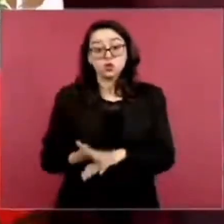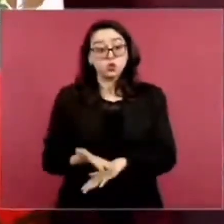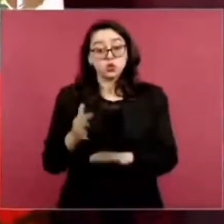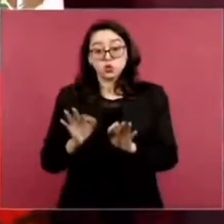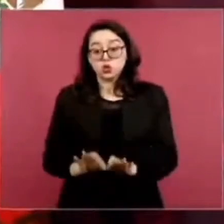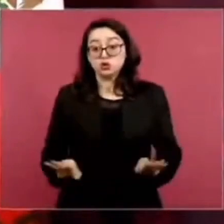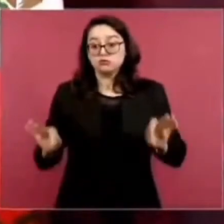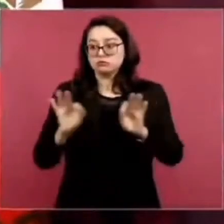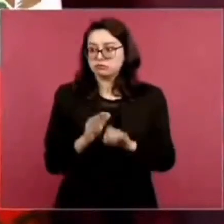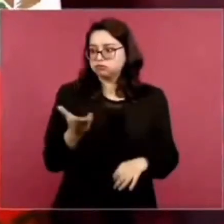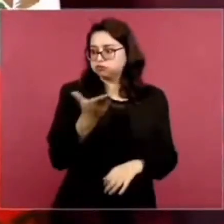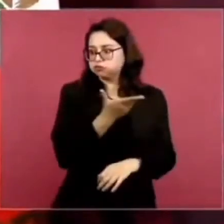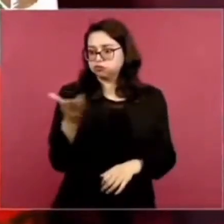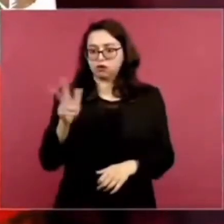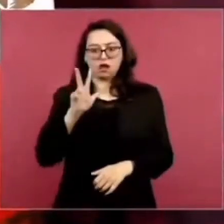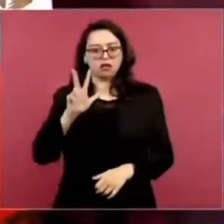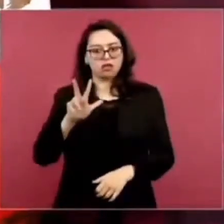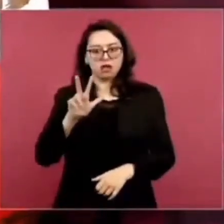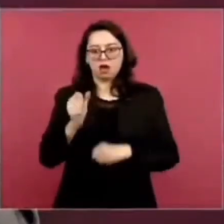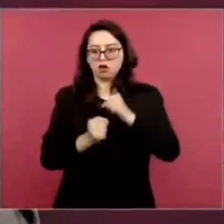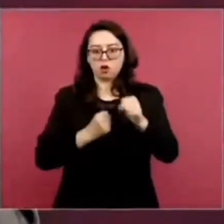real.